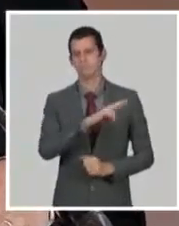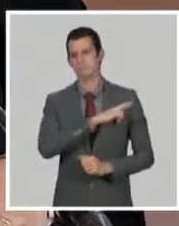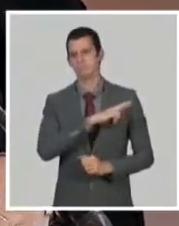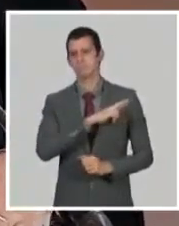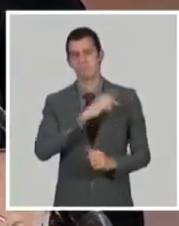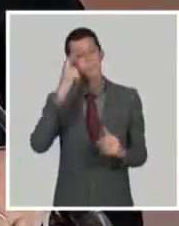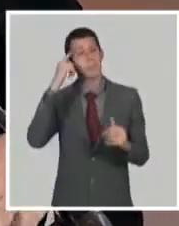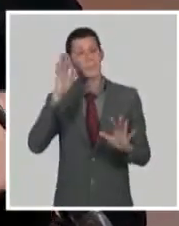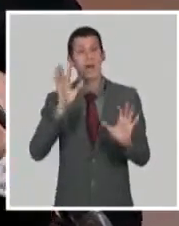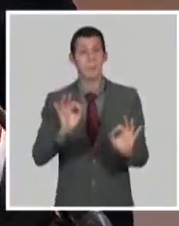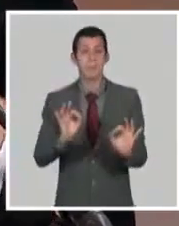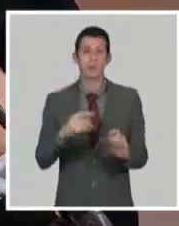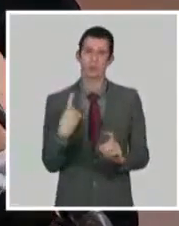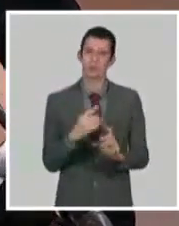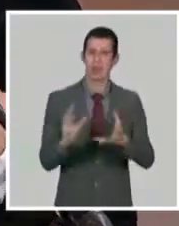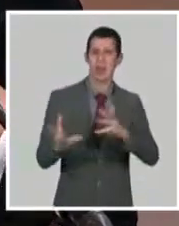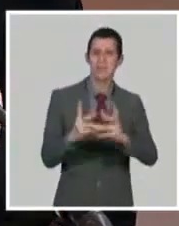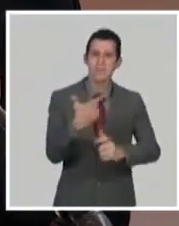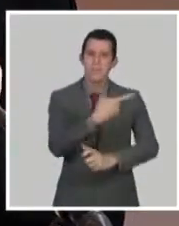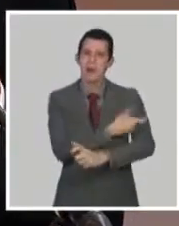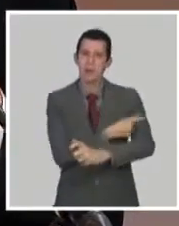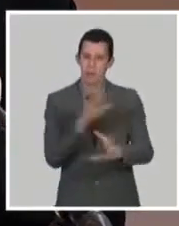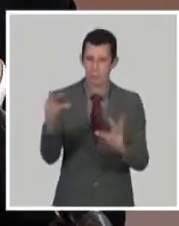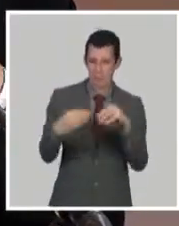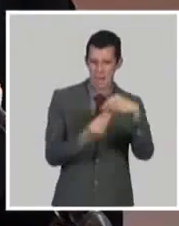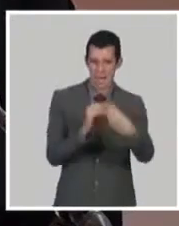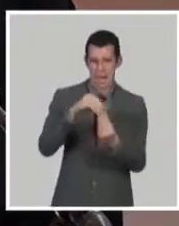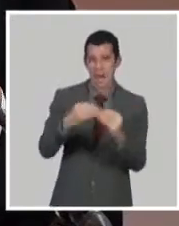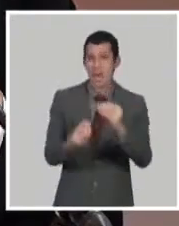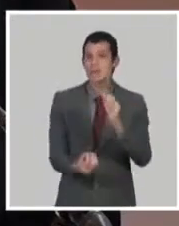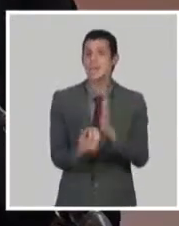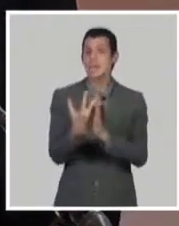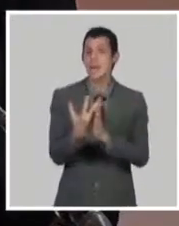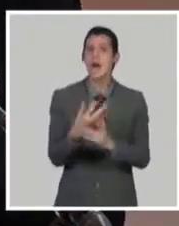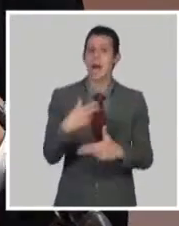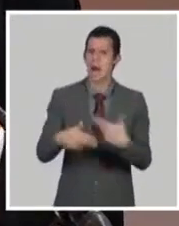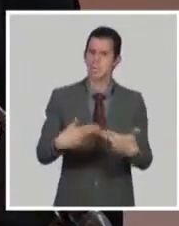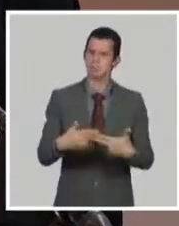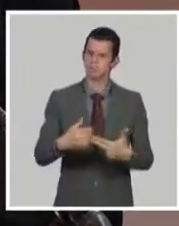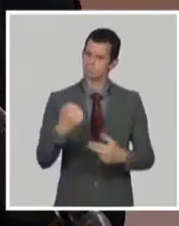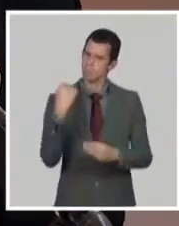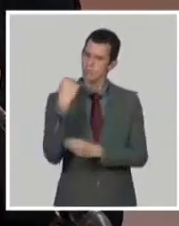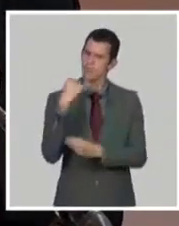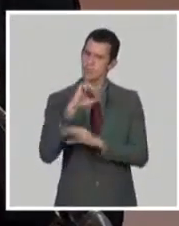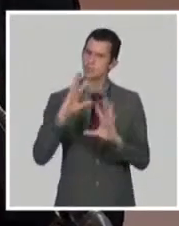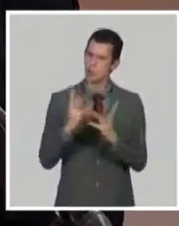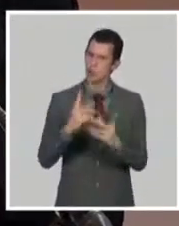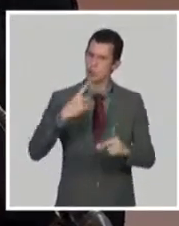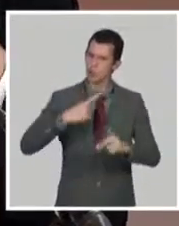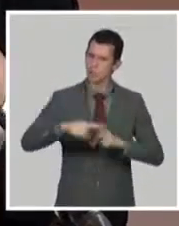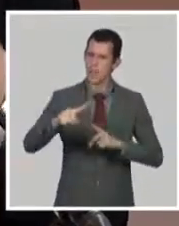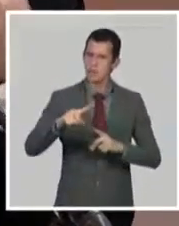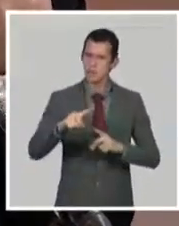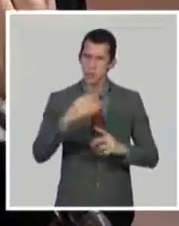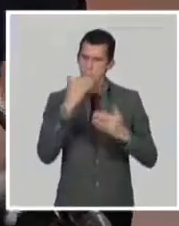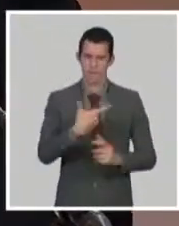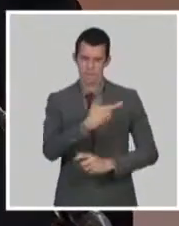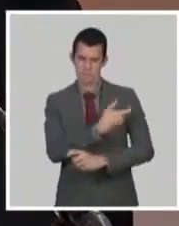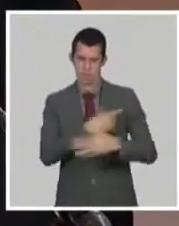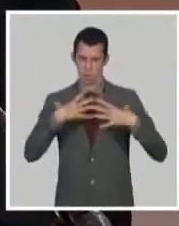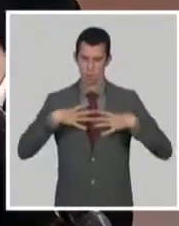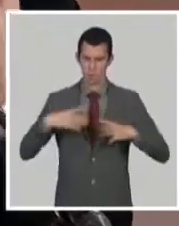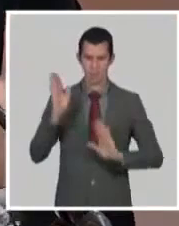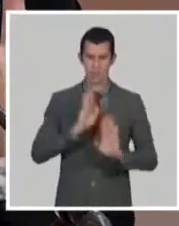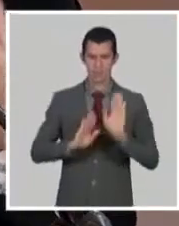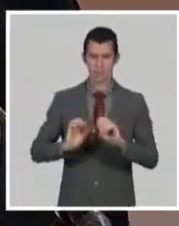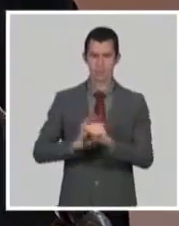levadura Pichia pastori también lo hayamos convertido en una proteína lo suficientemente extraña como para que a lo mejor sea un bueno,